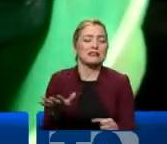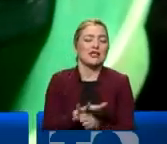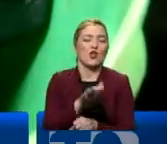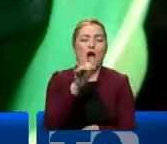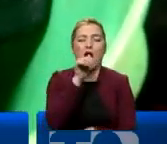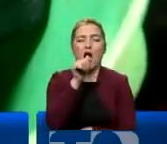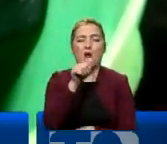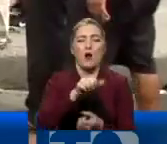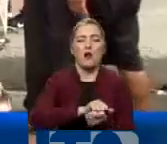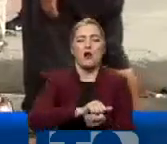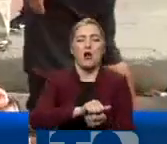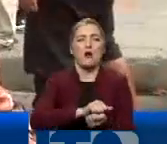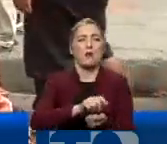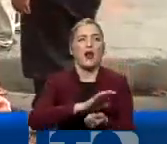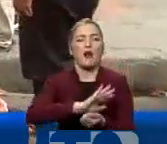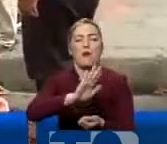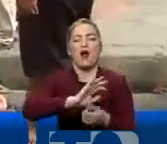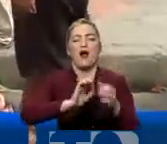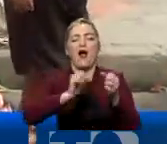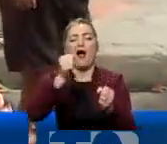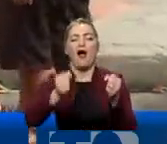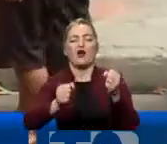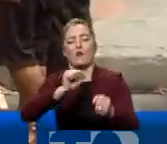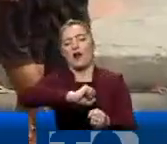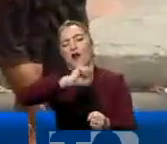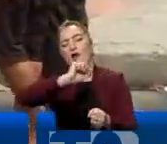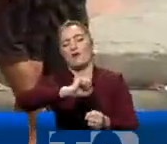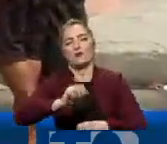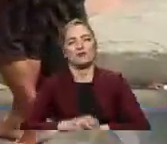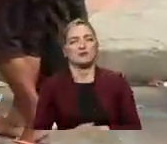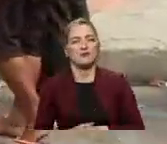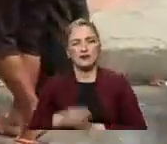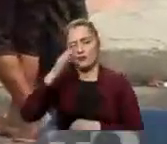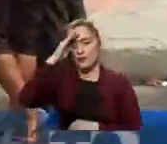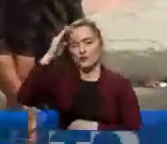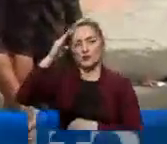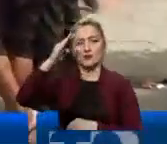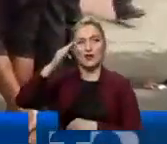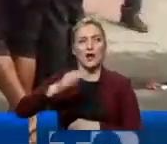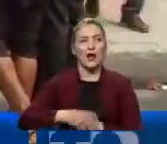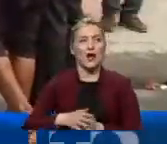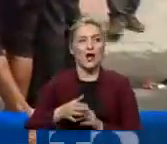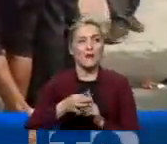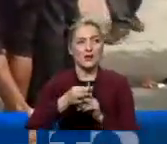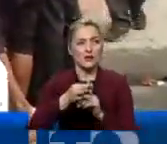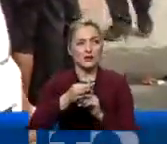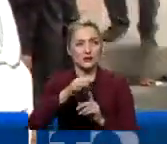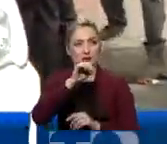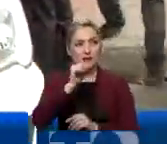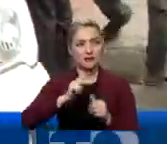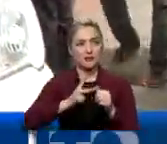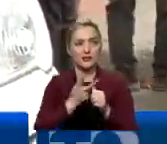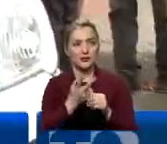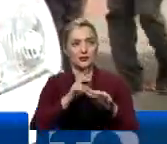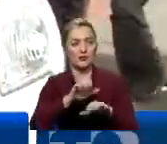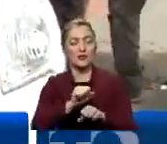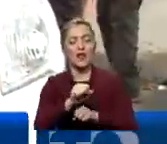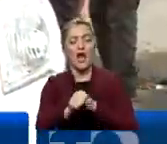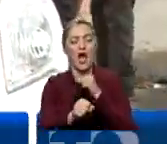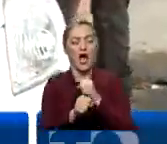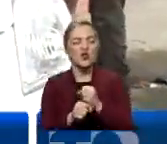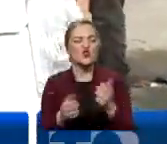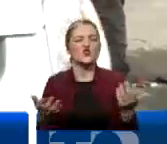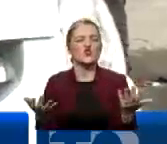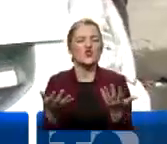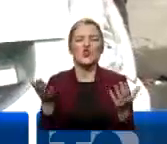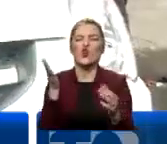agua para lavar carros. Agentes de la OIA se señalan que este es el segundo decomiso de droga más grande que realizan durante el año y que además el alcaloide